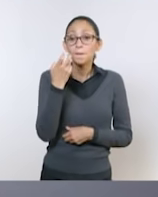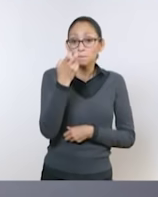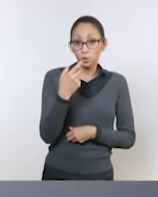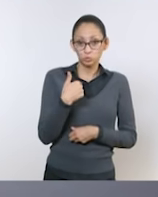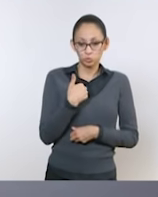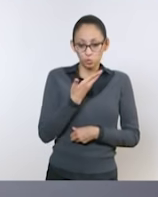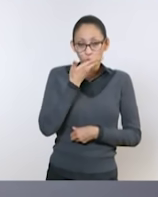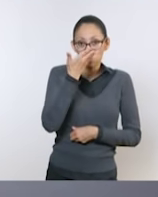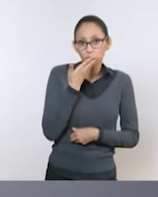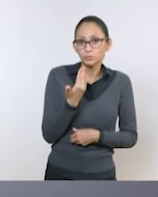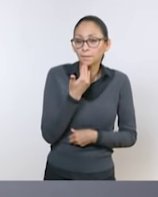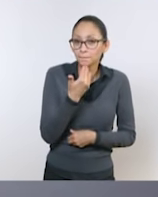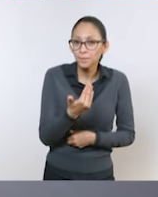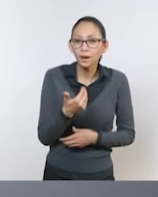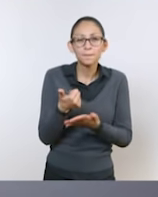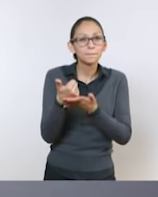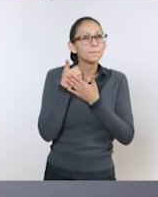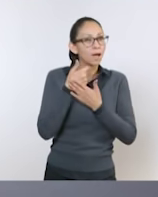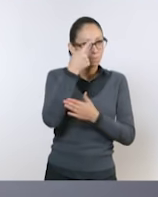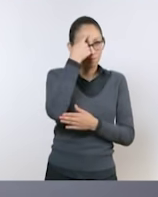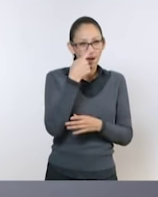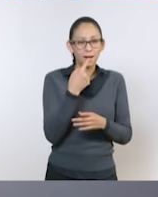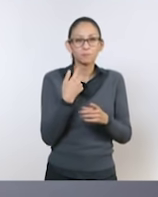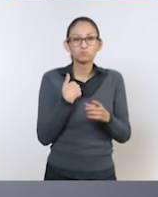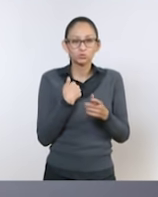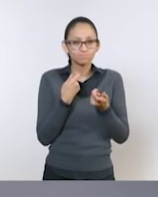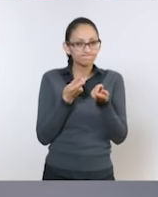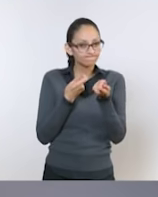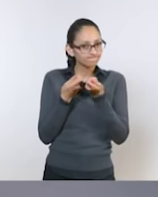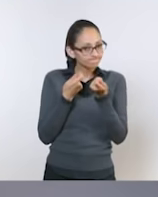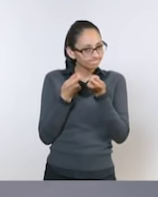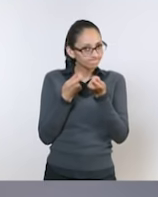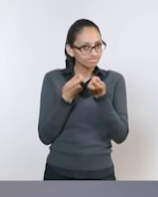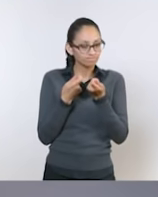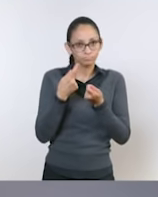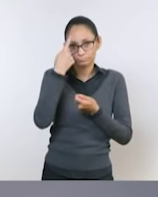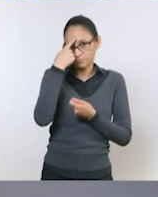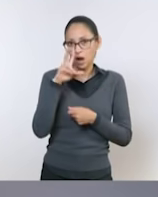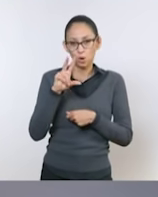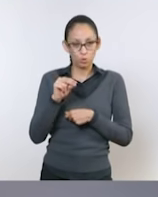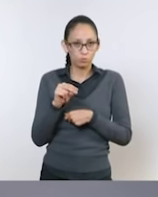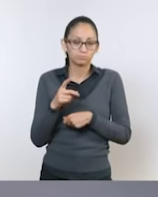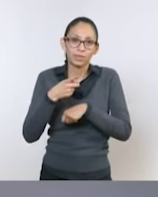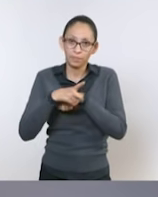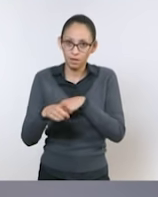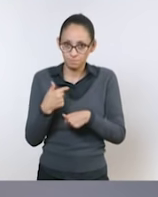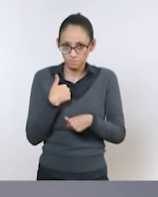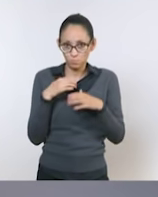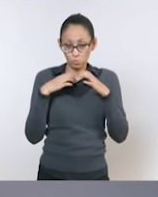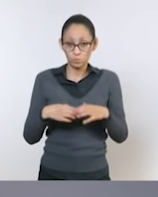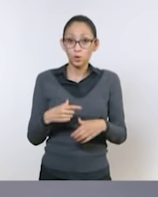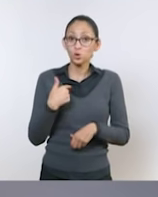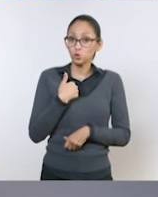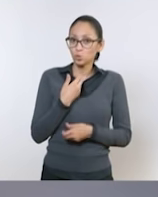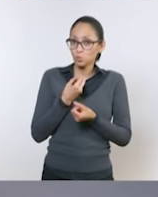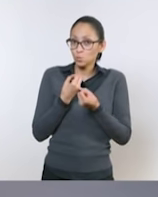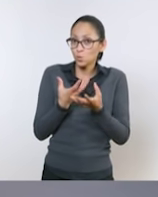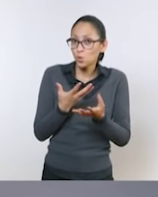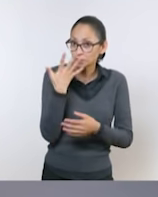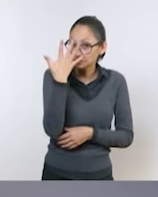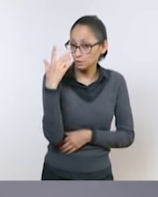Para esto, los buenos hábitos nos van a ayudar para nivelar esta situación que nos perjudica. Y te